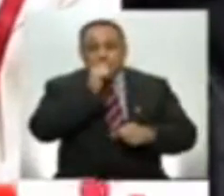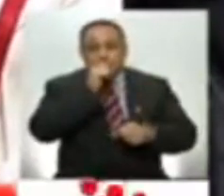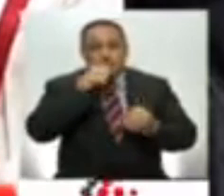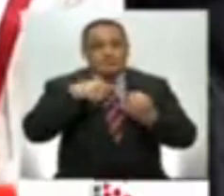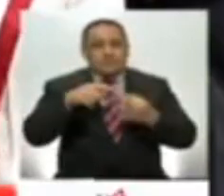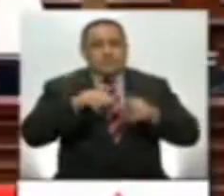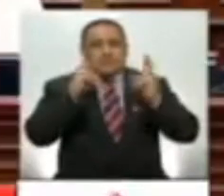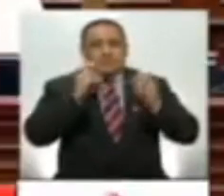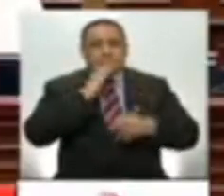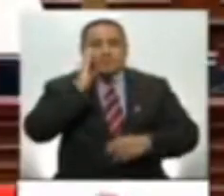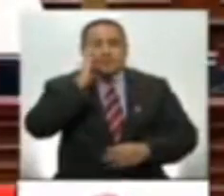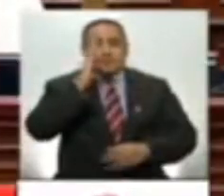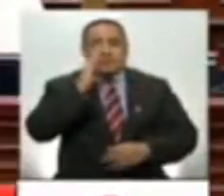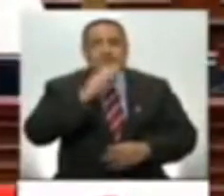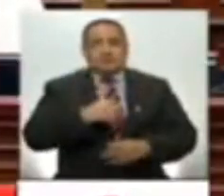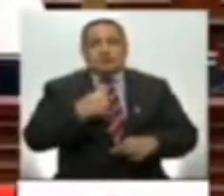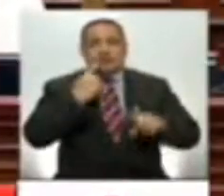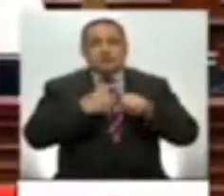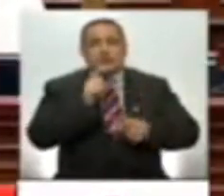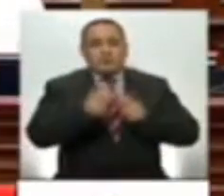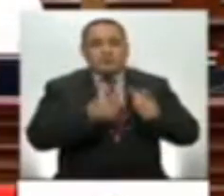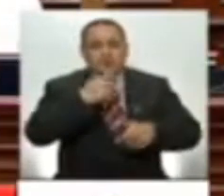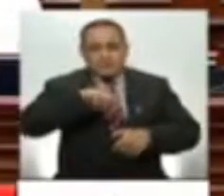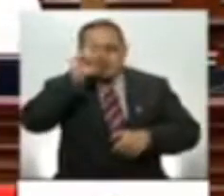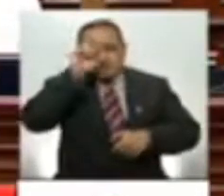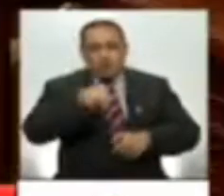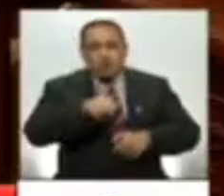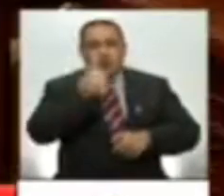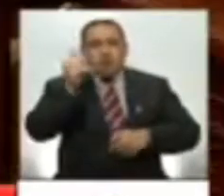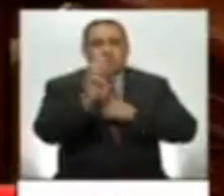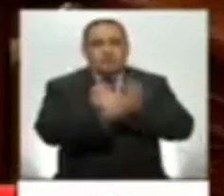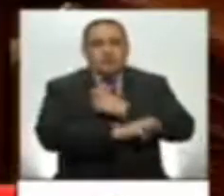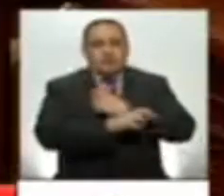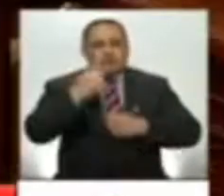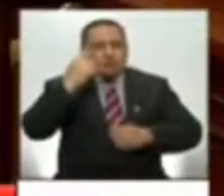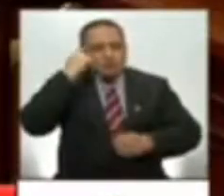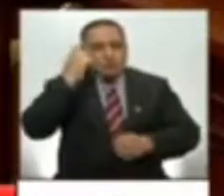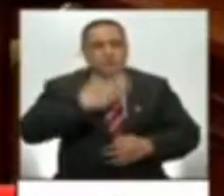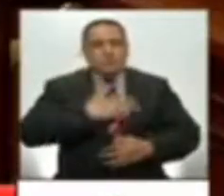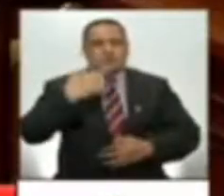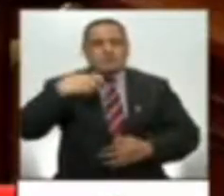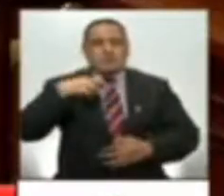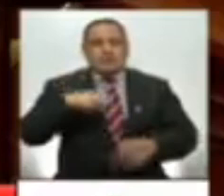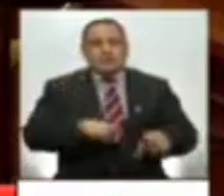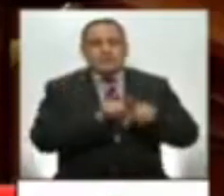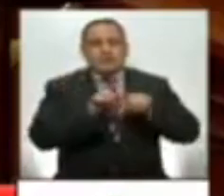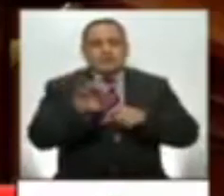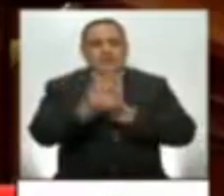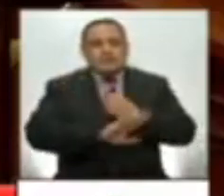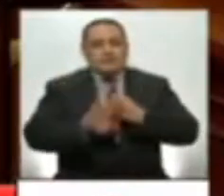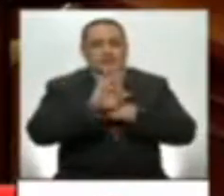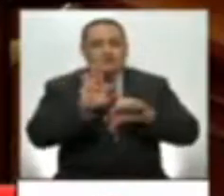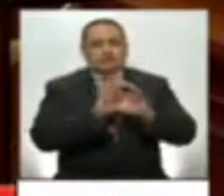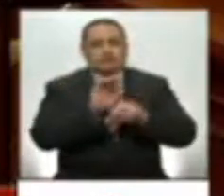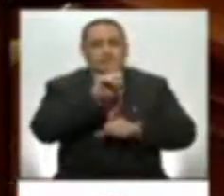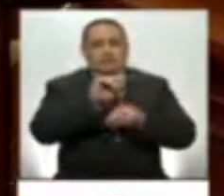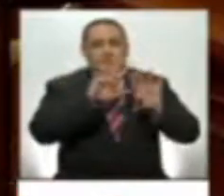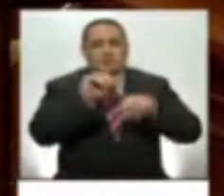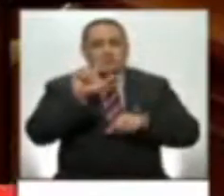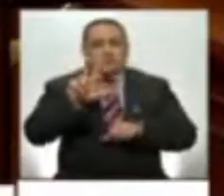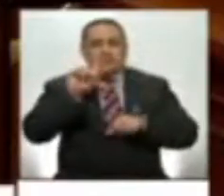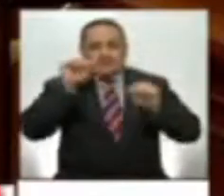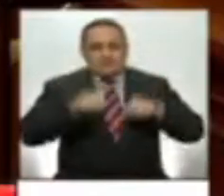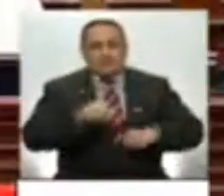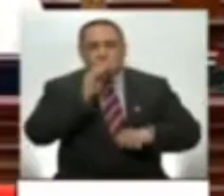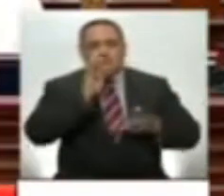así calificados? Por los peruanos en el exterior, por la memoria de mi padre y por la defensa de la Constitución del 93.